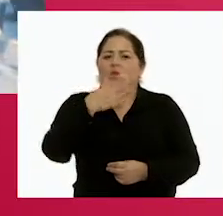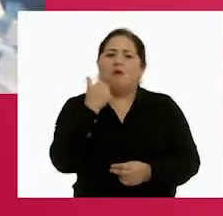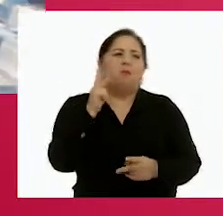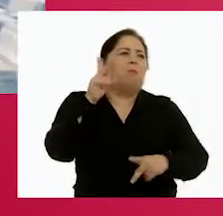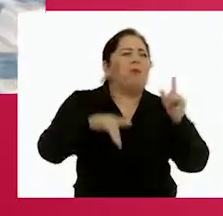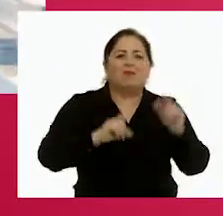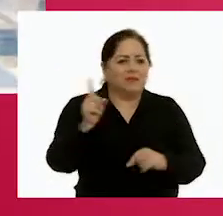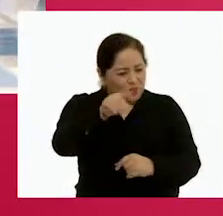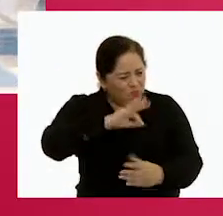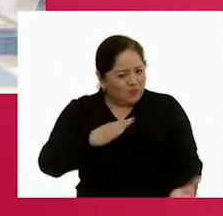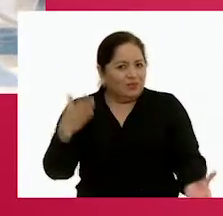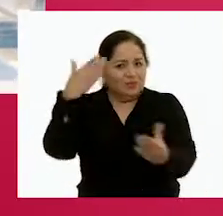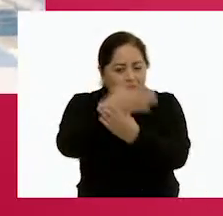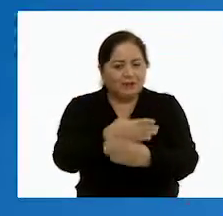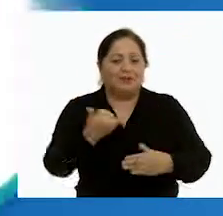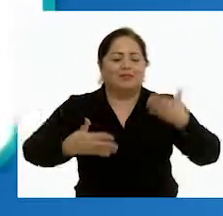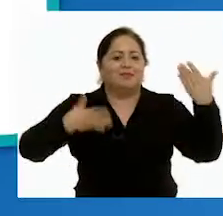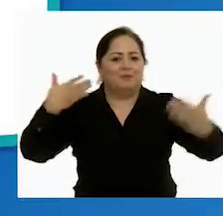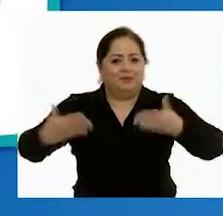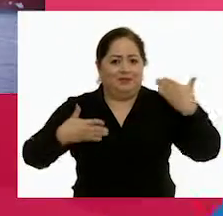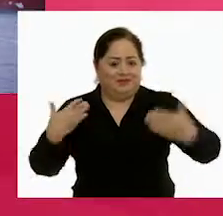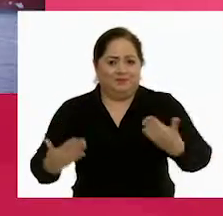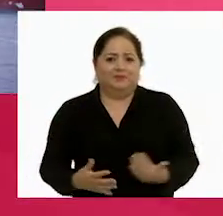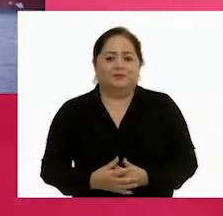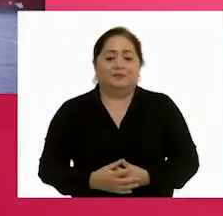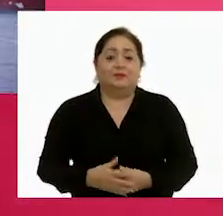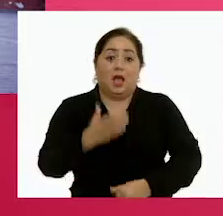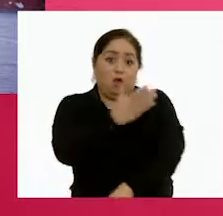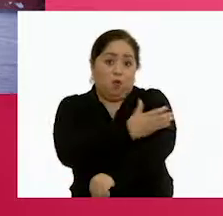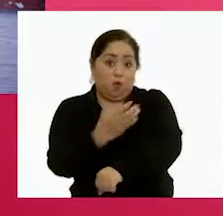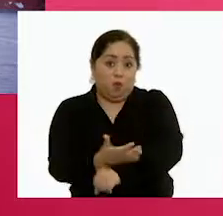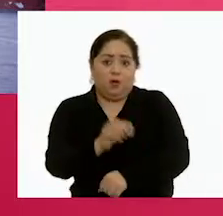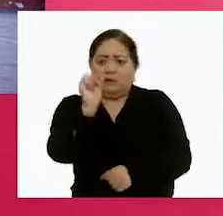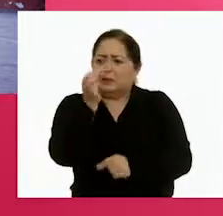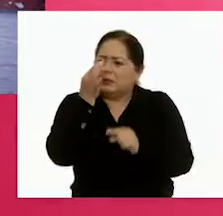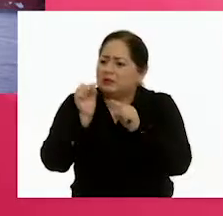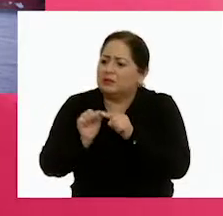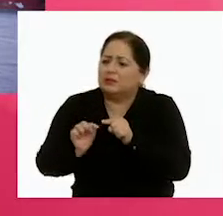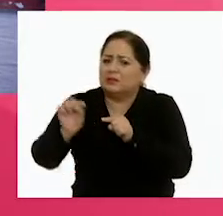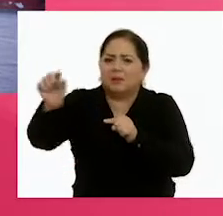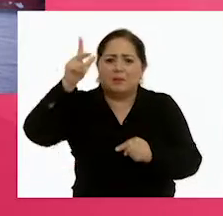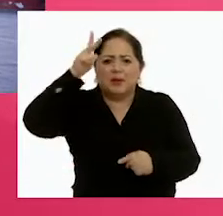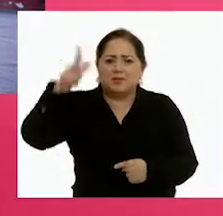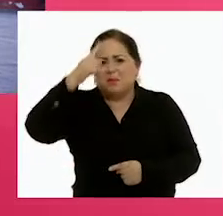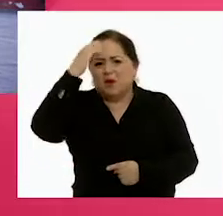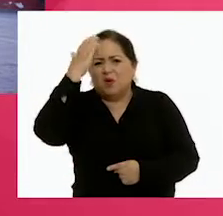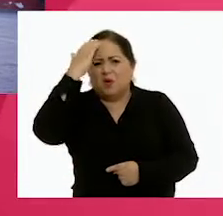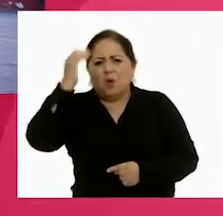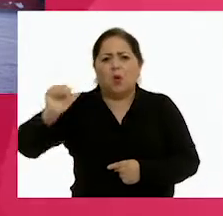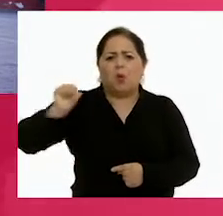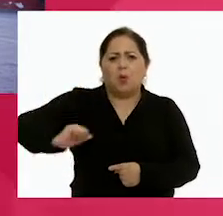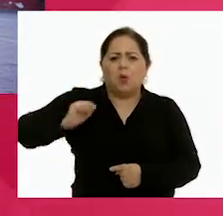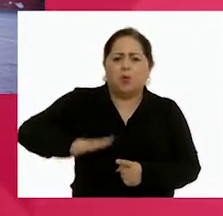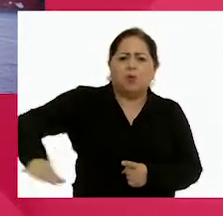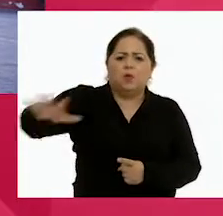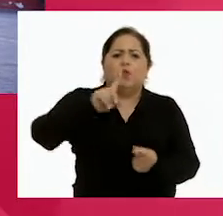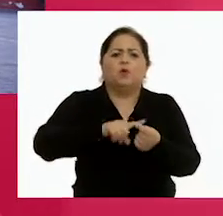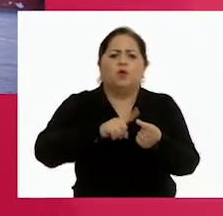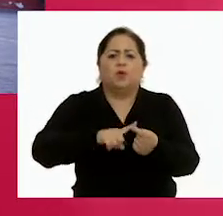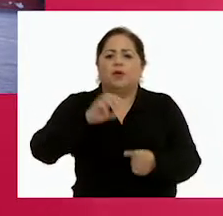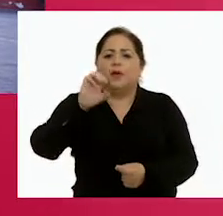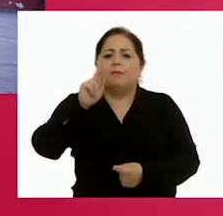pretextos para no venir y divertirse. Acompáñenme a tan solo unos kilómetros de Pachuca para conocer un antiguo poblado donde abunda